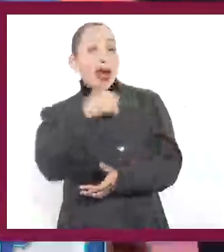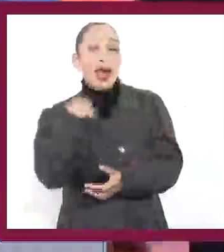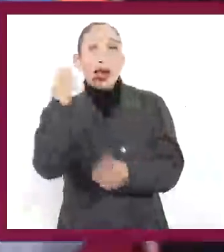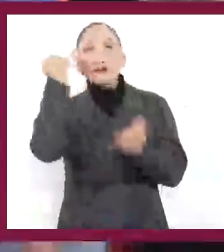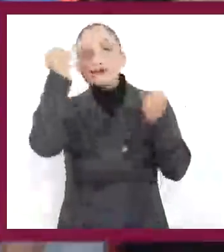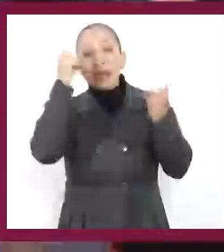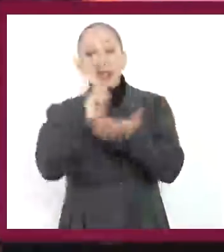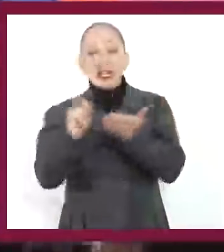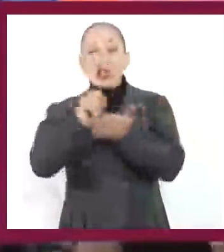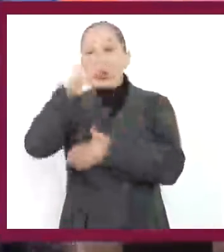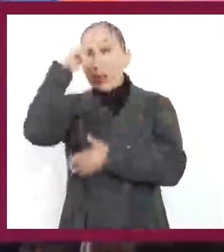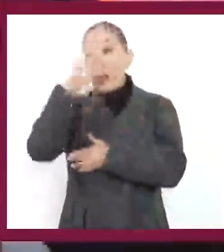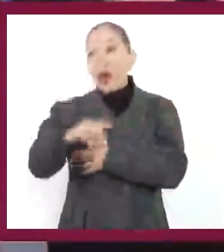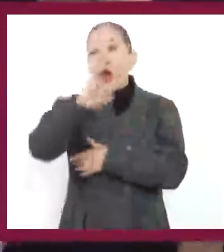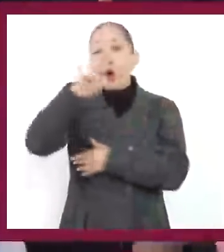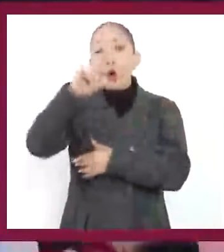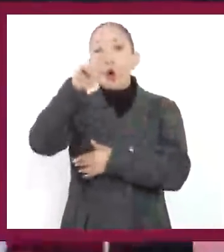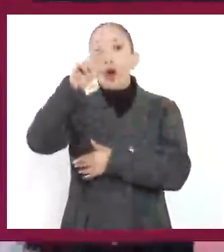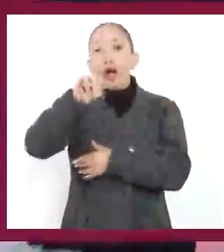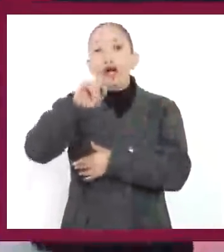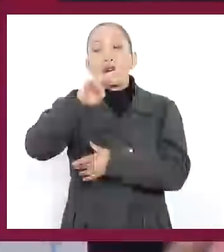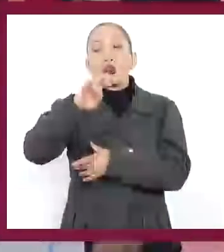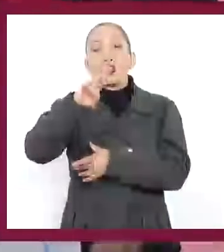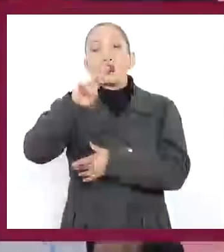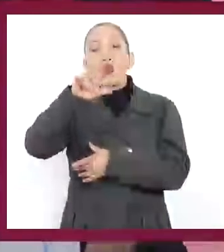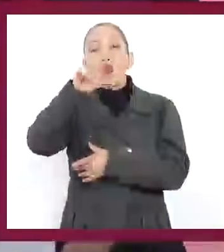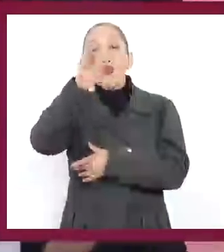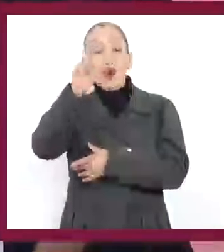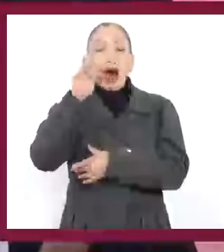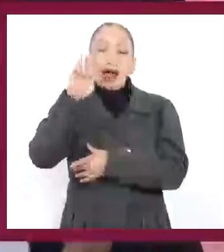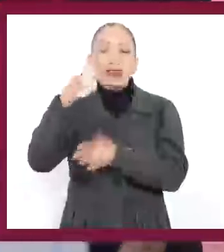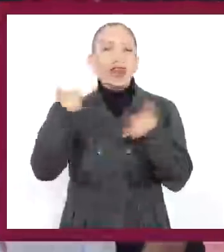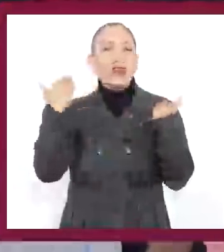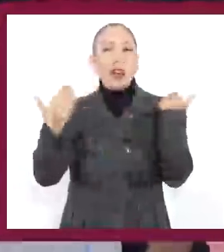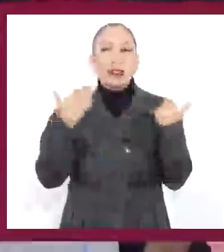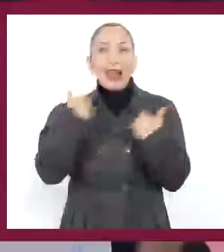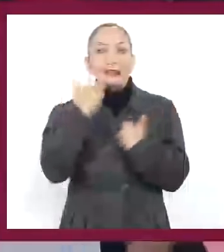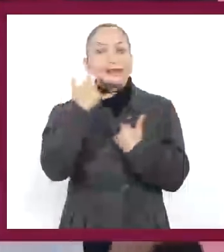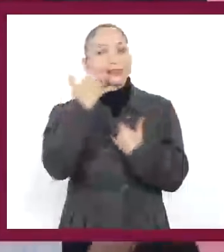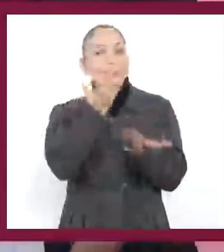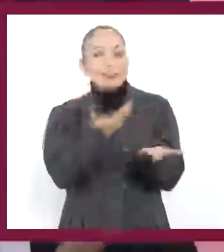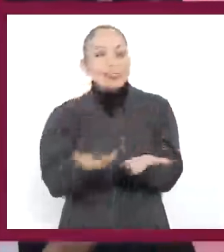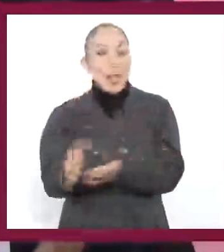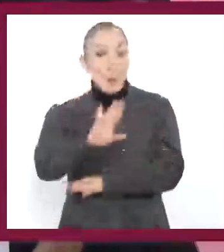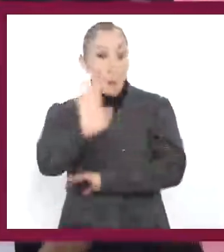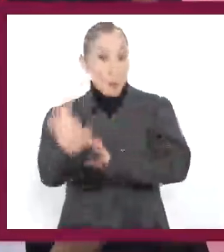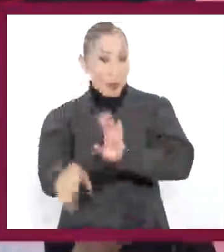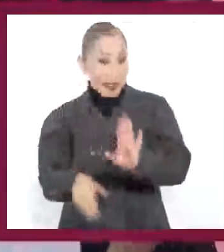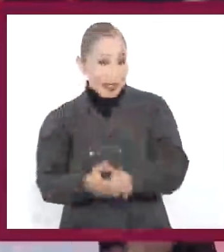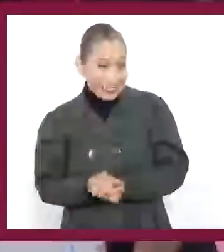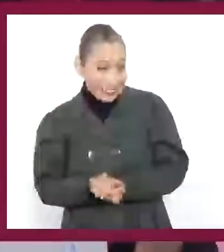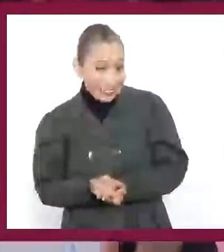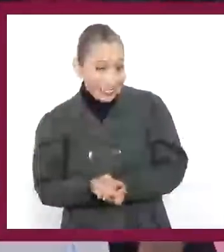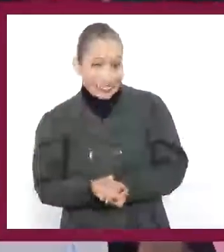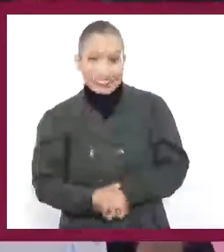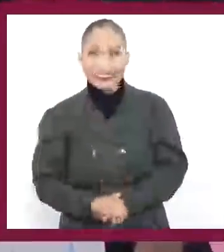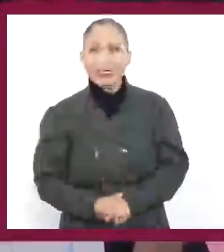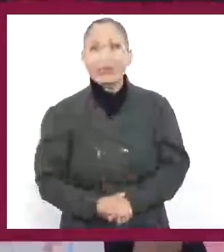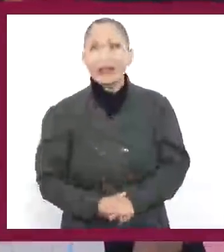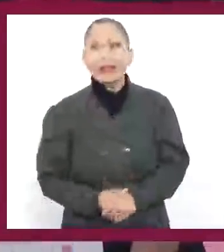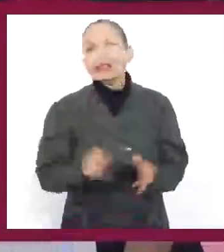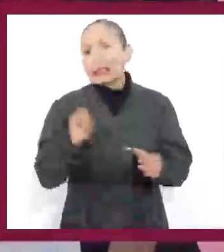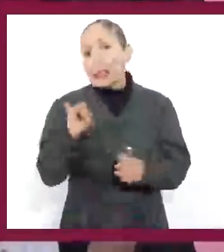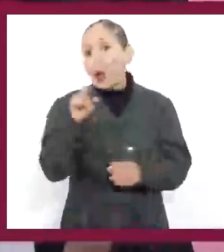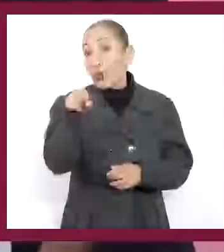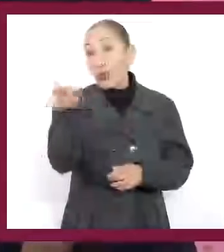por el escritor mexicano Juan Rulfo. En ella disfrutarán de la hospitalidad de sus muertos y... bueno,